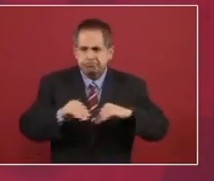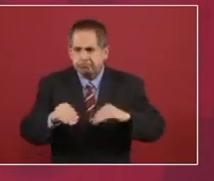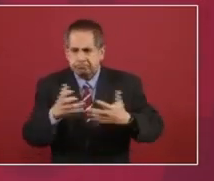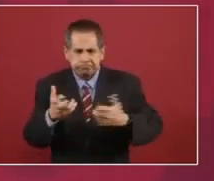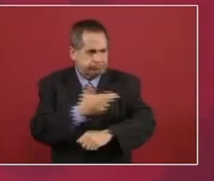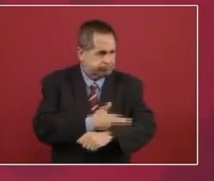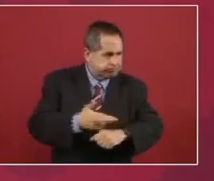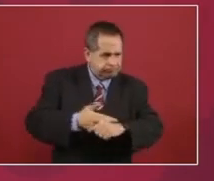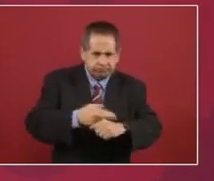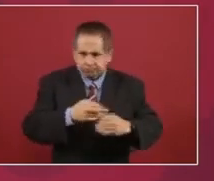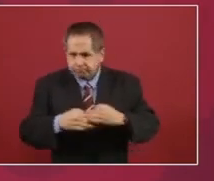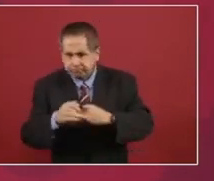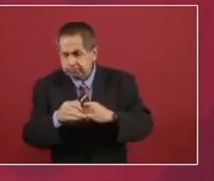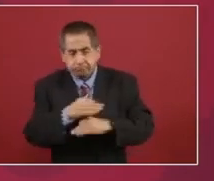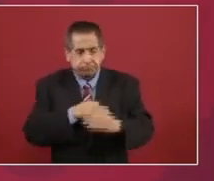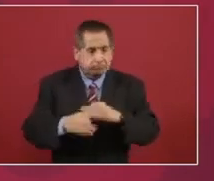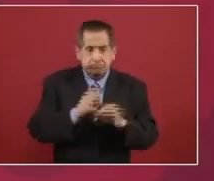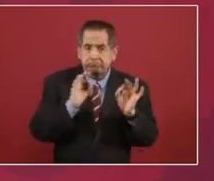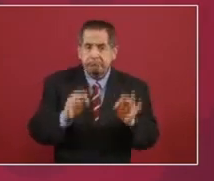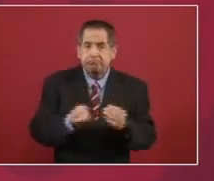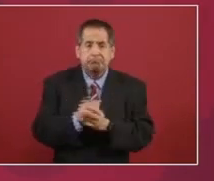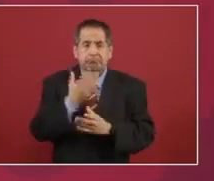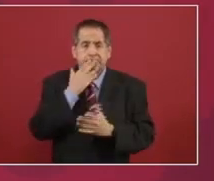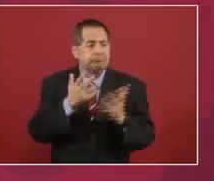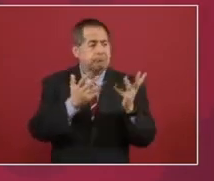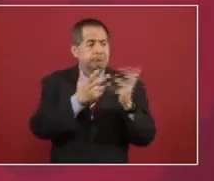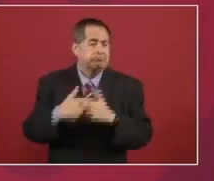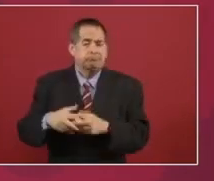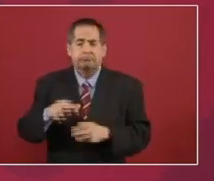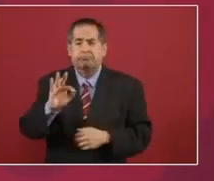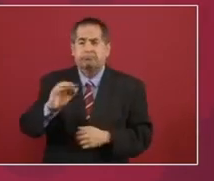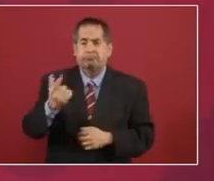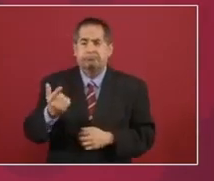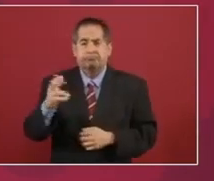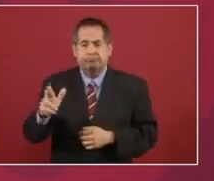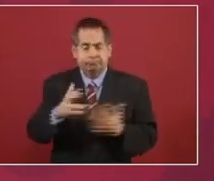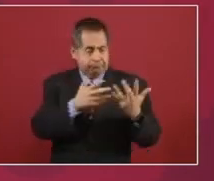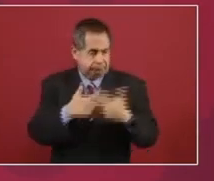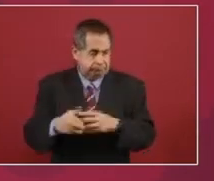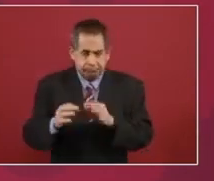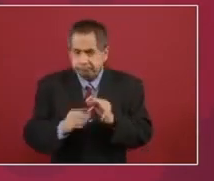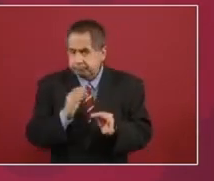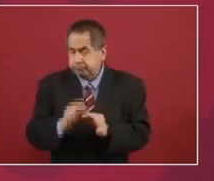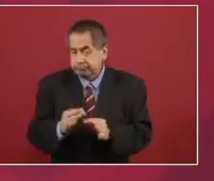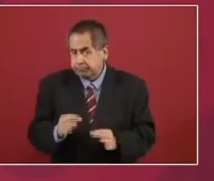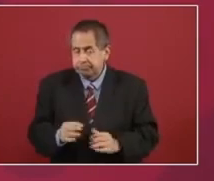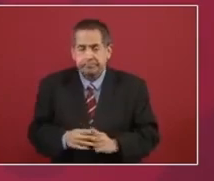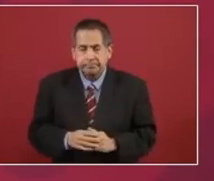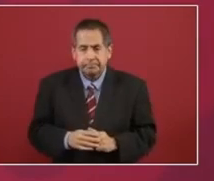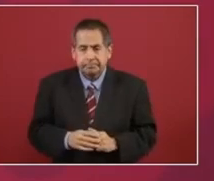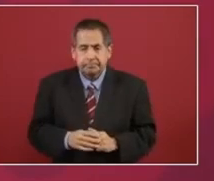todo para que funcione bien la Fiscalía General. Debe de estar